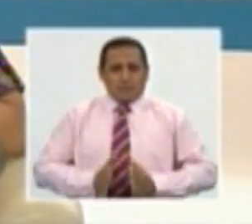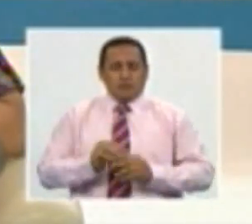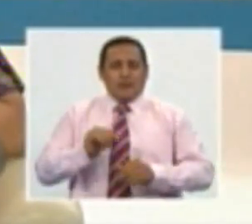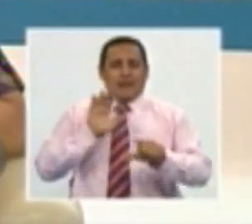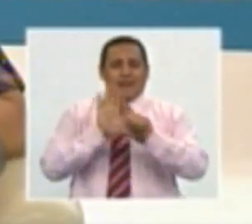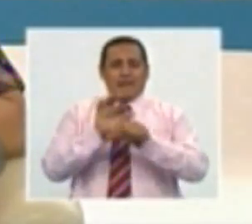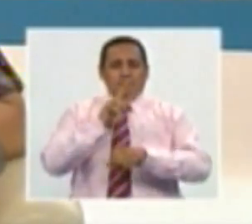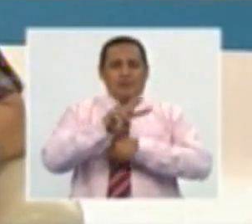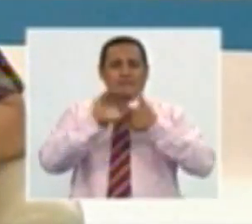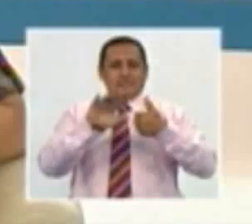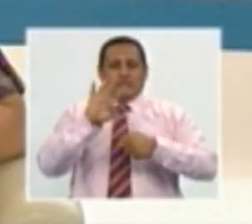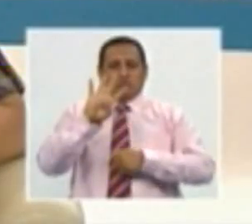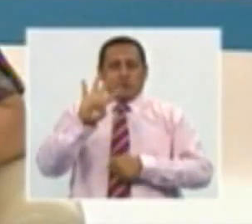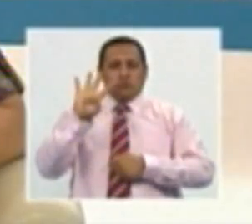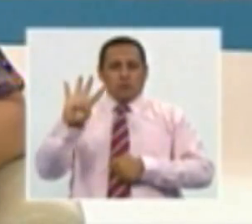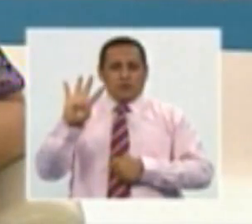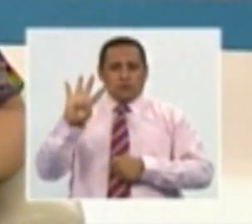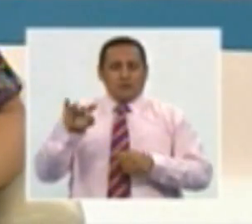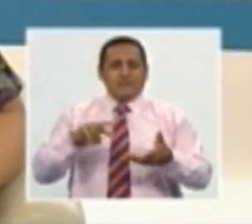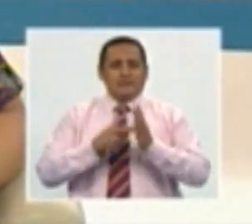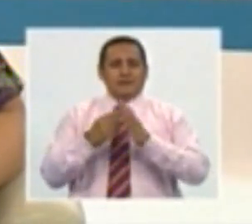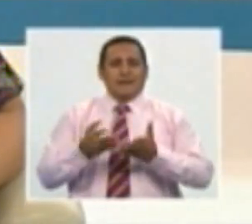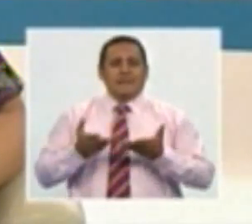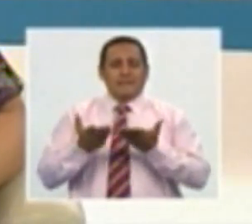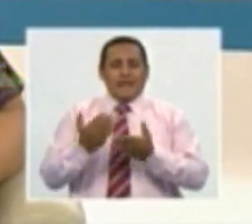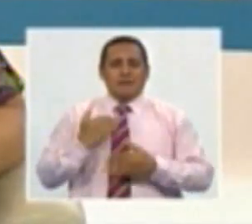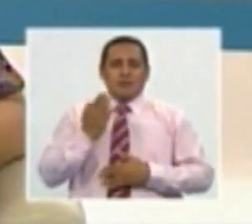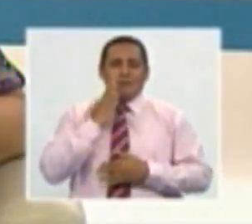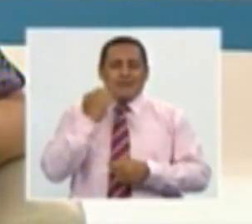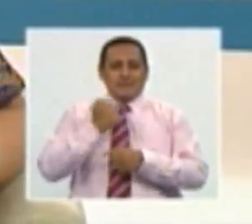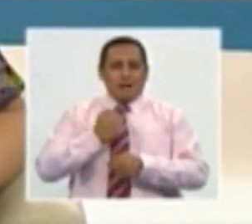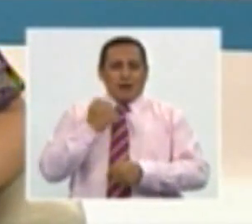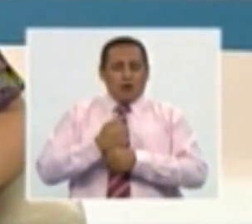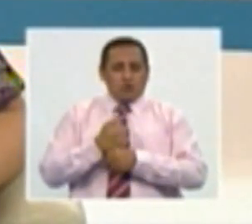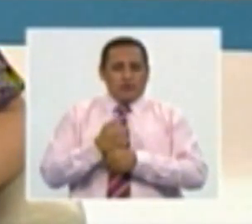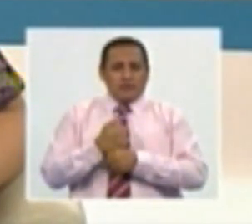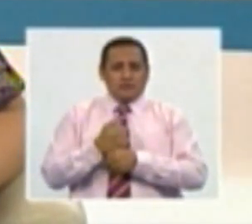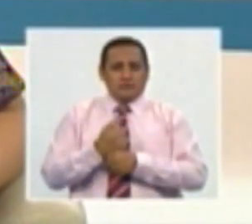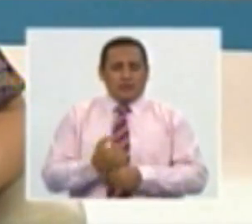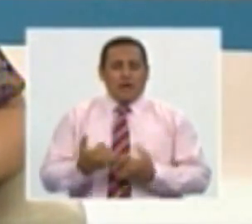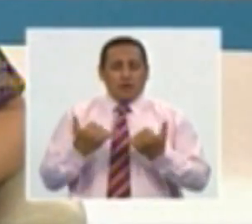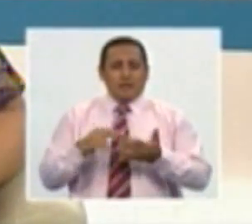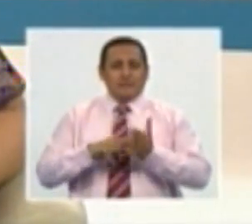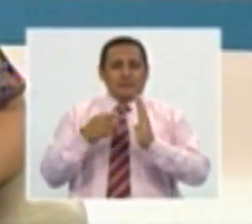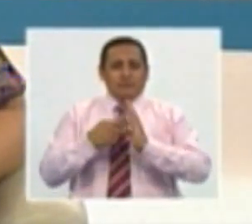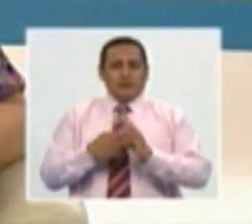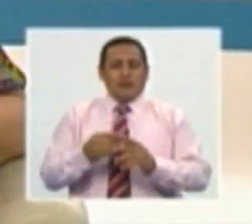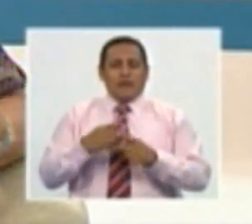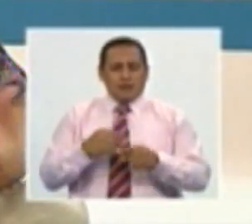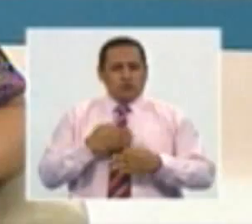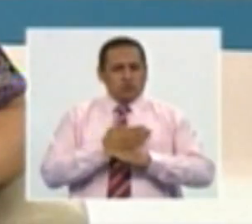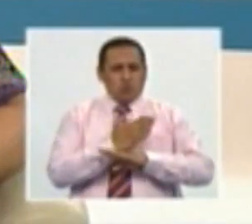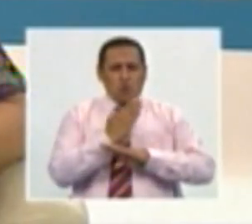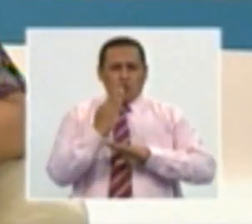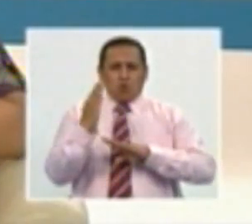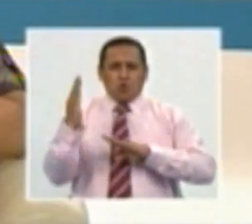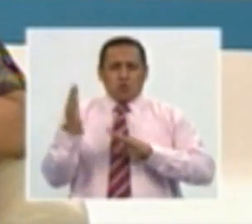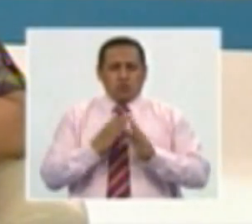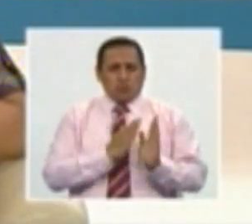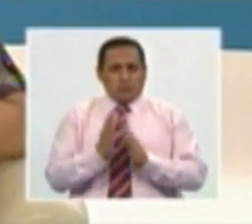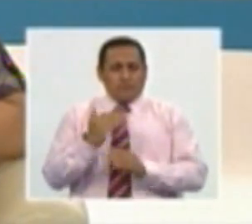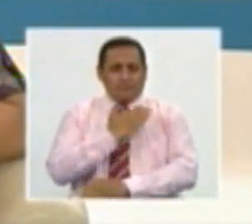la 26644, que asiste a las madres trabajadoras en el transcurso de